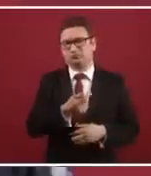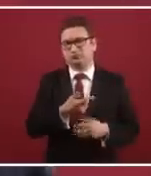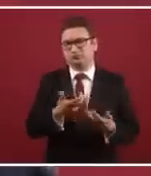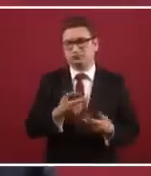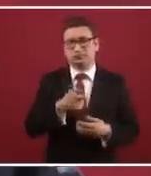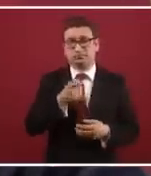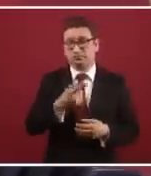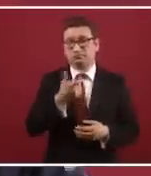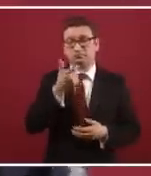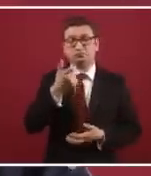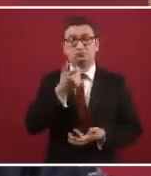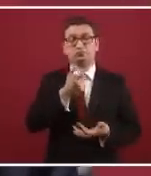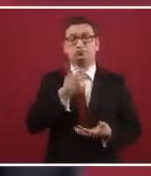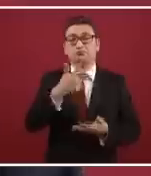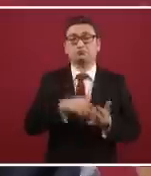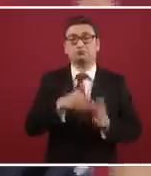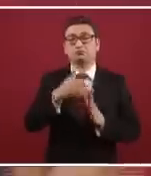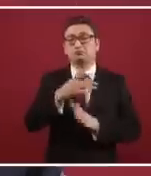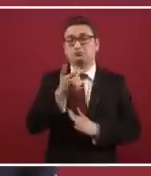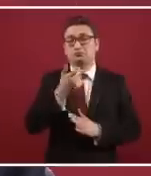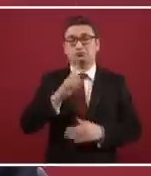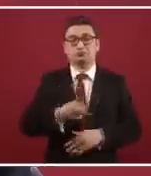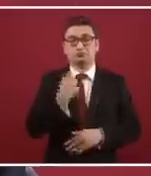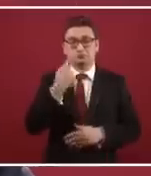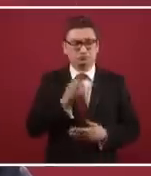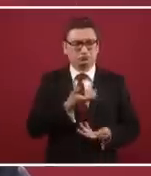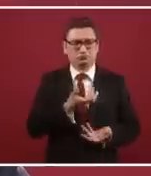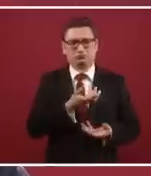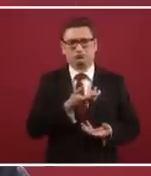los 8,000 millones de dólares.